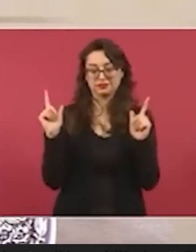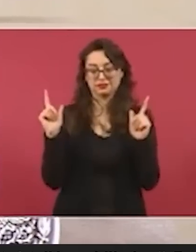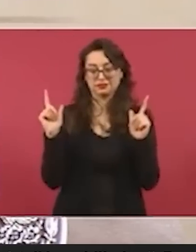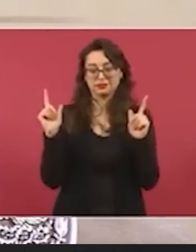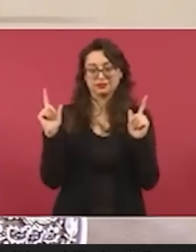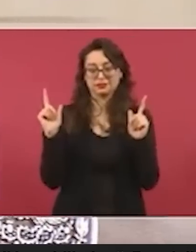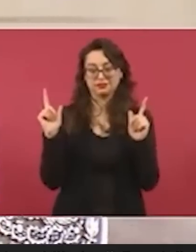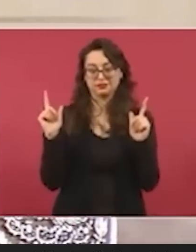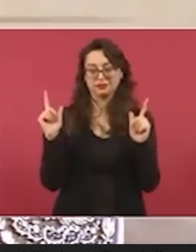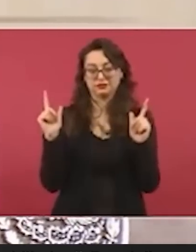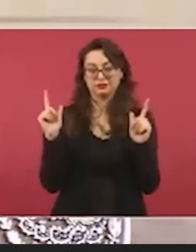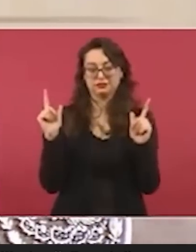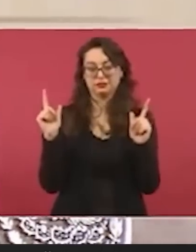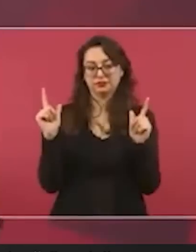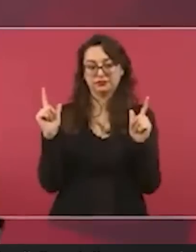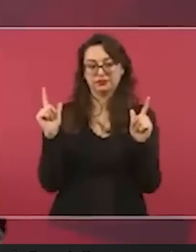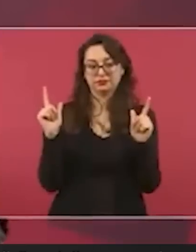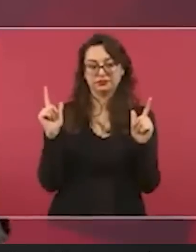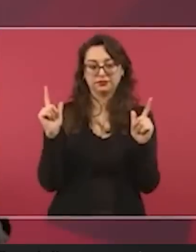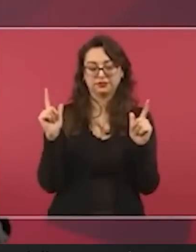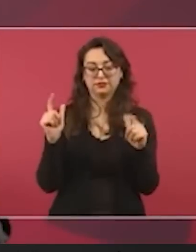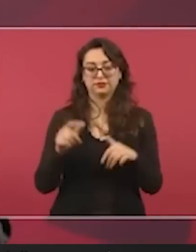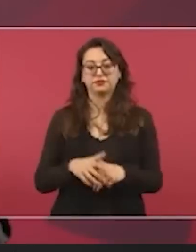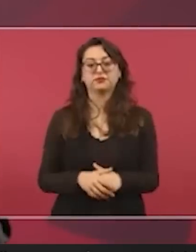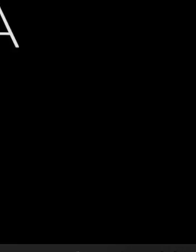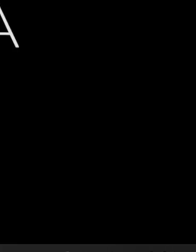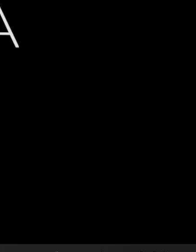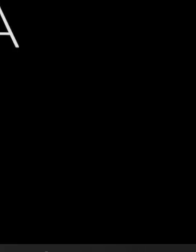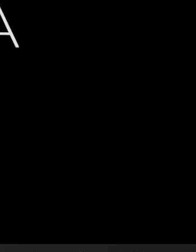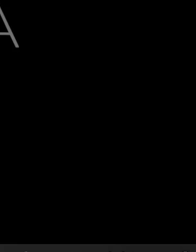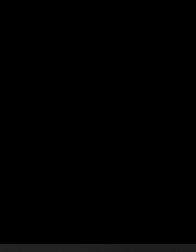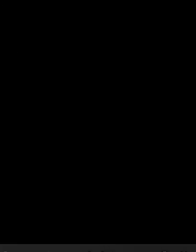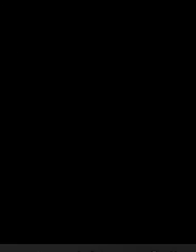y qué bueno que salió el tema.